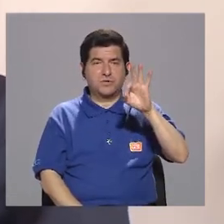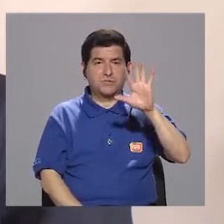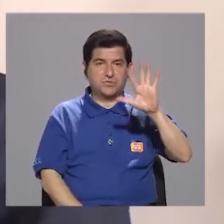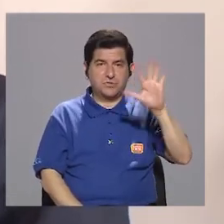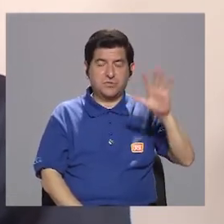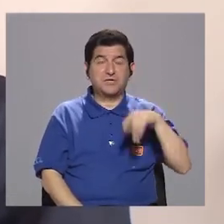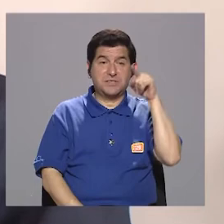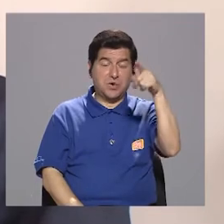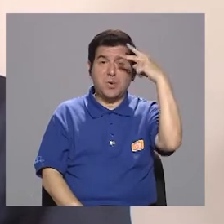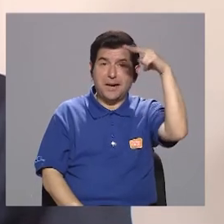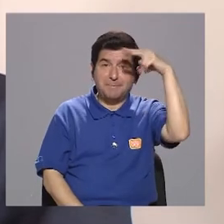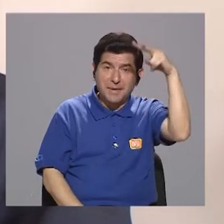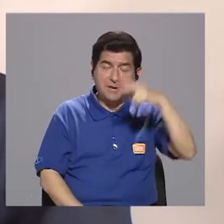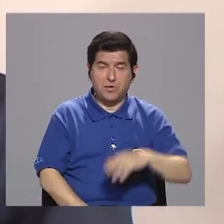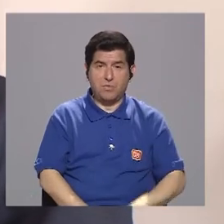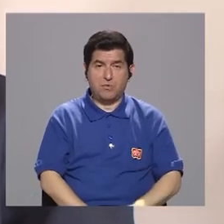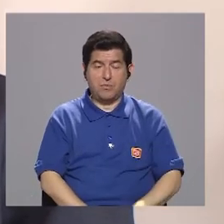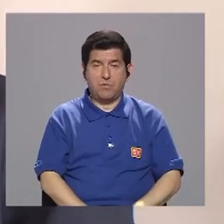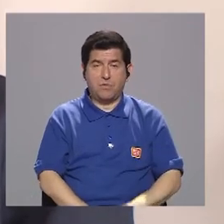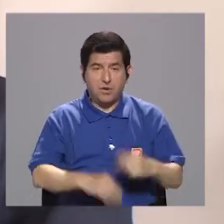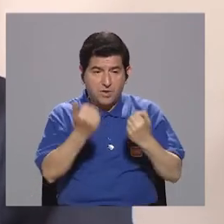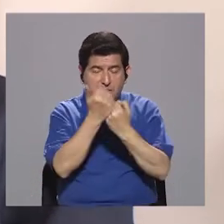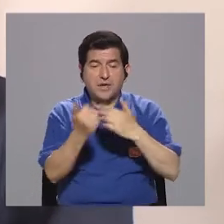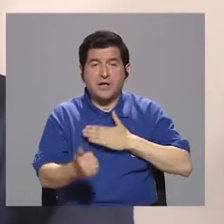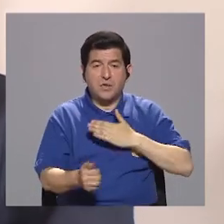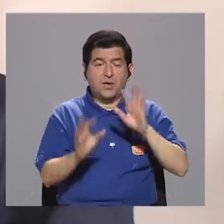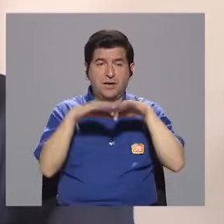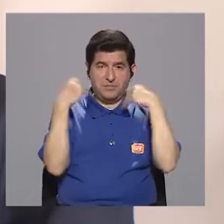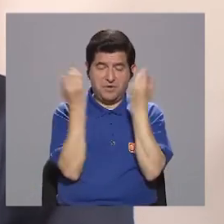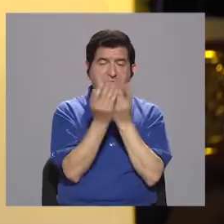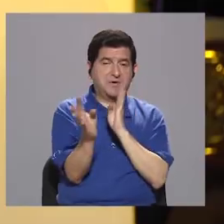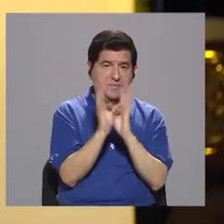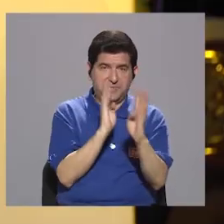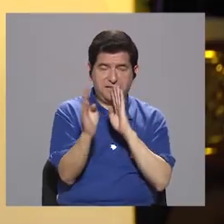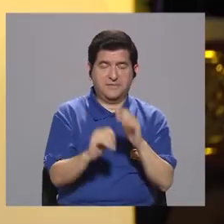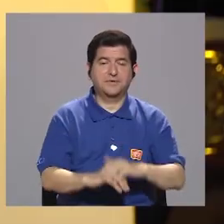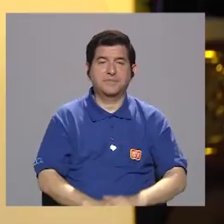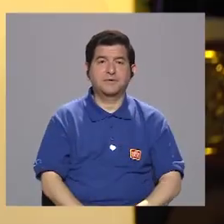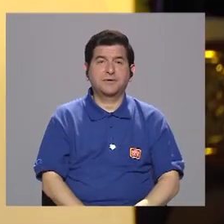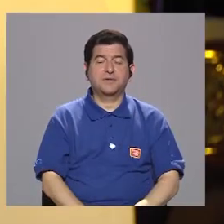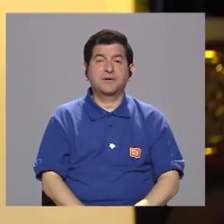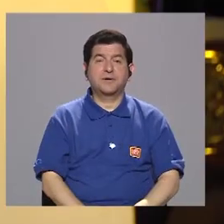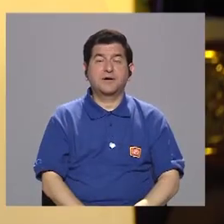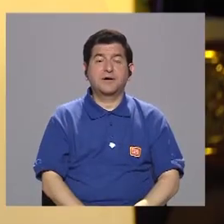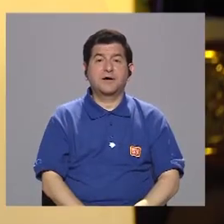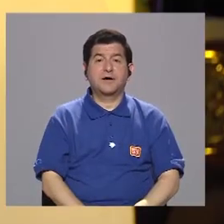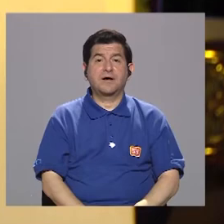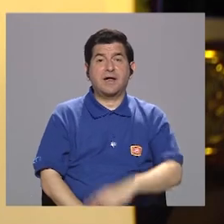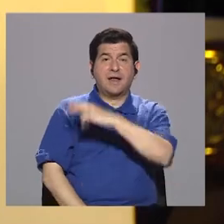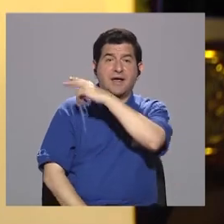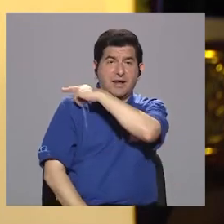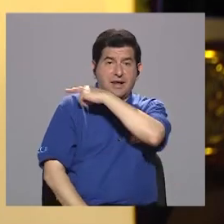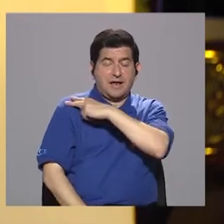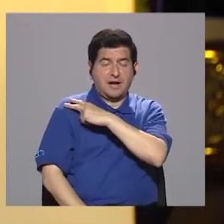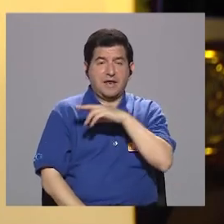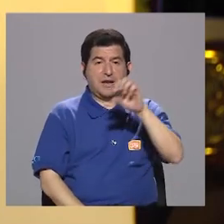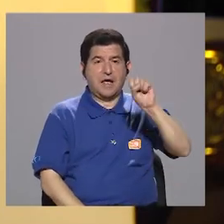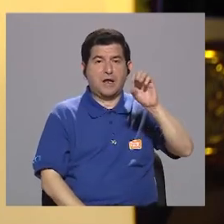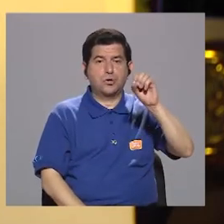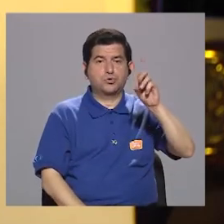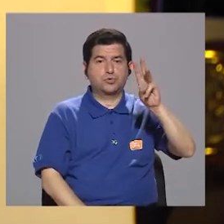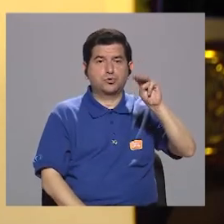Estaba con nosotros, con mi familia, conversando. Y el general Somoza no quería que el doctor Calderón